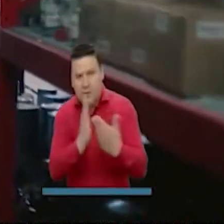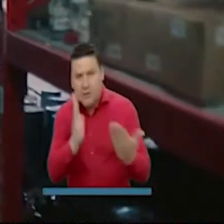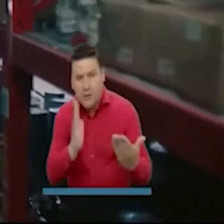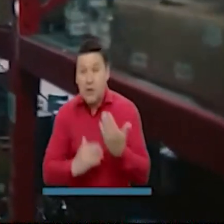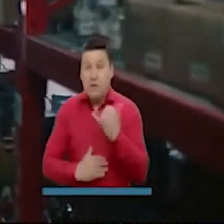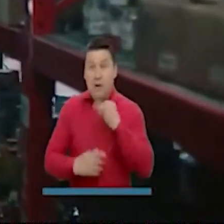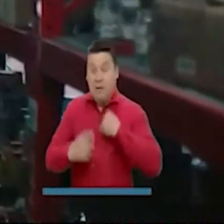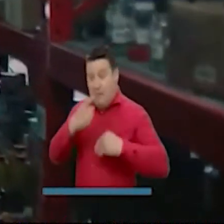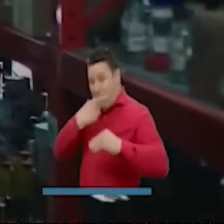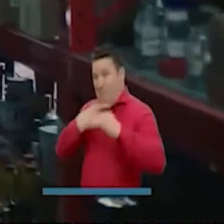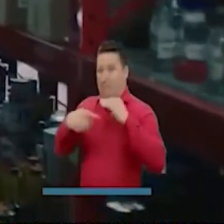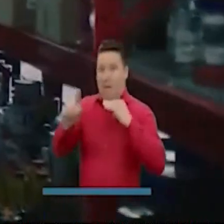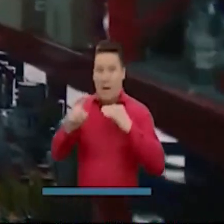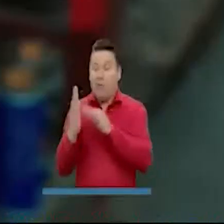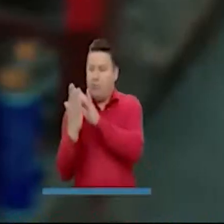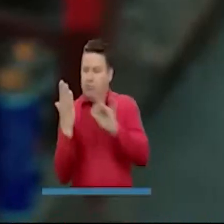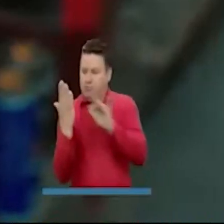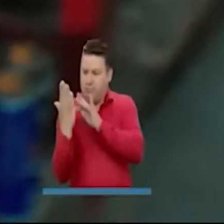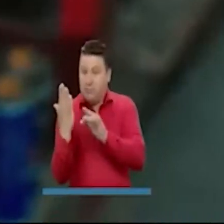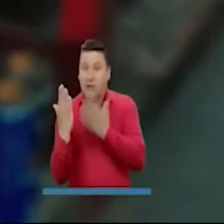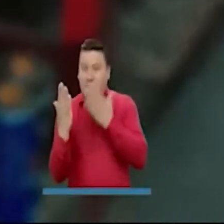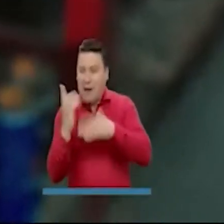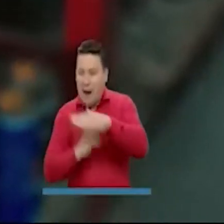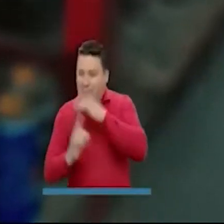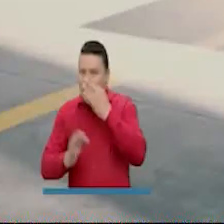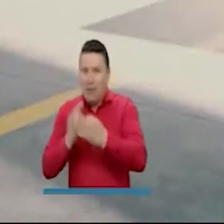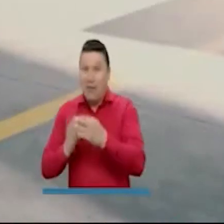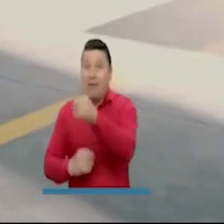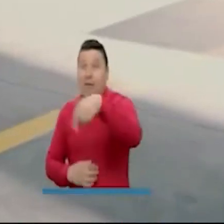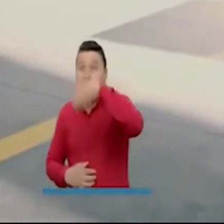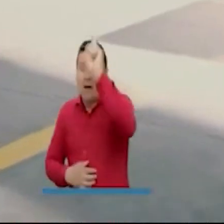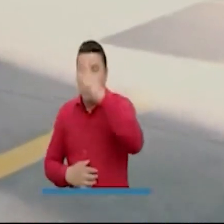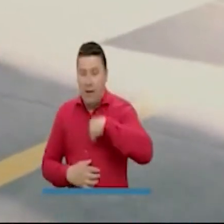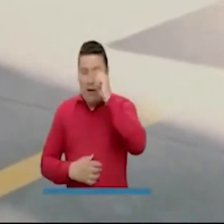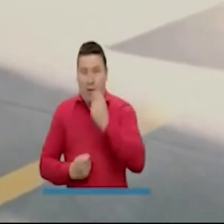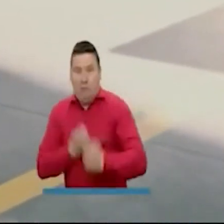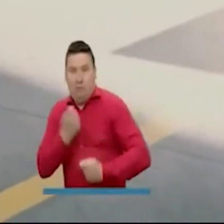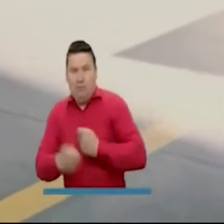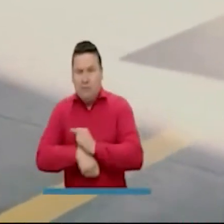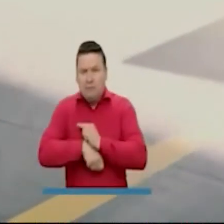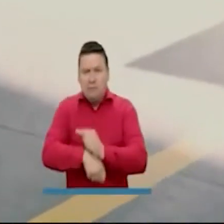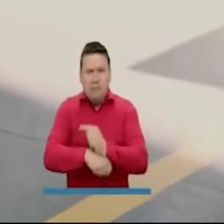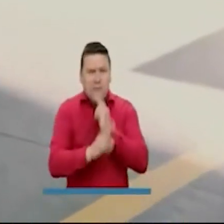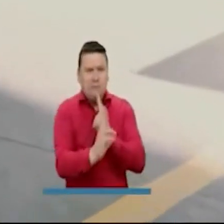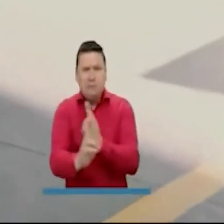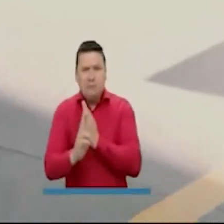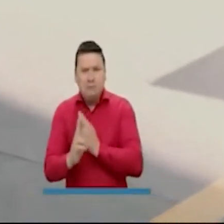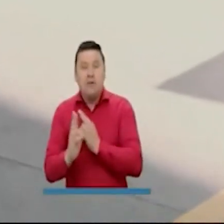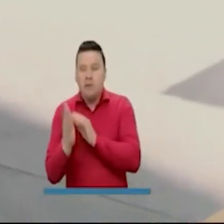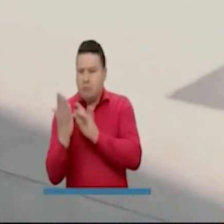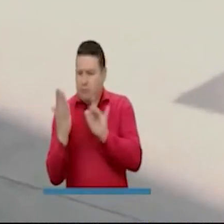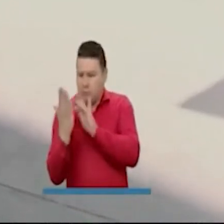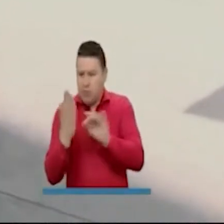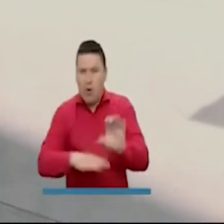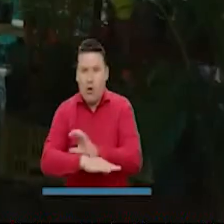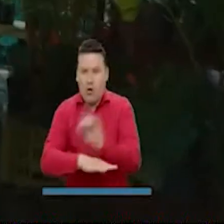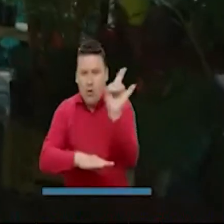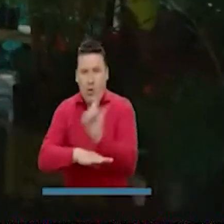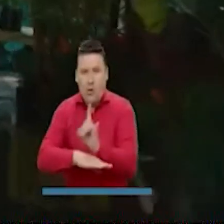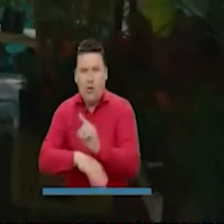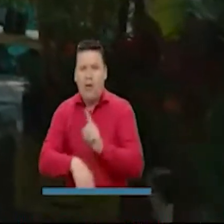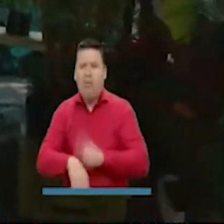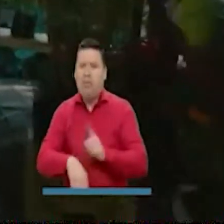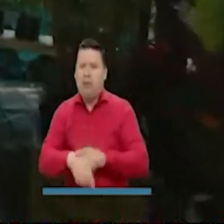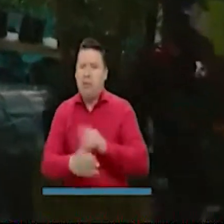¿Y la factura? Ya la tiene en su correo. Es electrónica y ecológica. Así los dos ganamos. Su negocio es más eficiente porque está sistematizado.